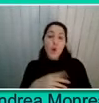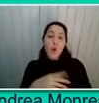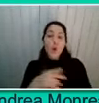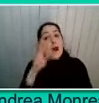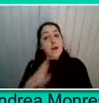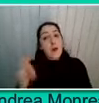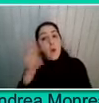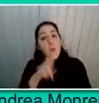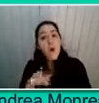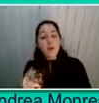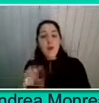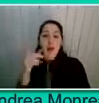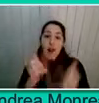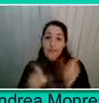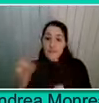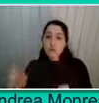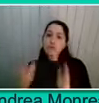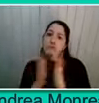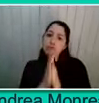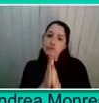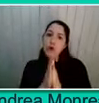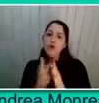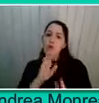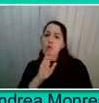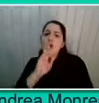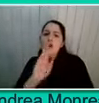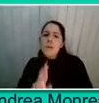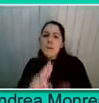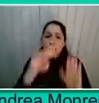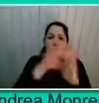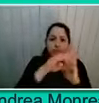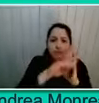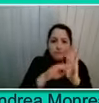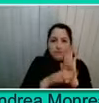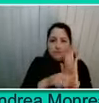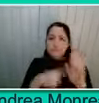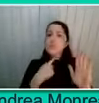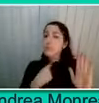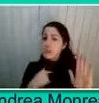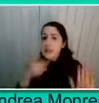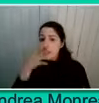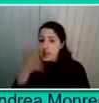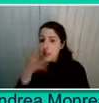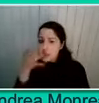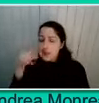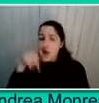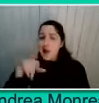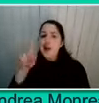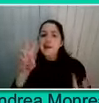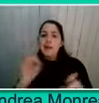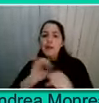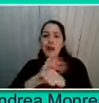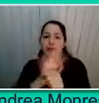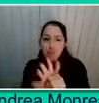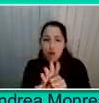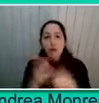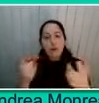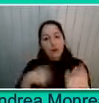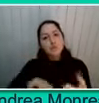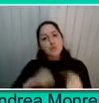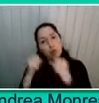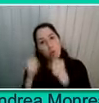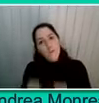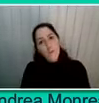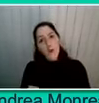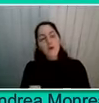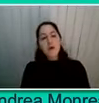la encuesta respecto a esta charla, interesante charla sobre COVID-19, para poder nosotros implementar futuras acciones y mejoras,